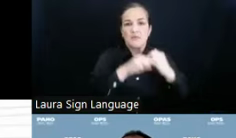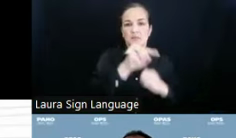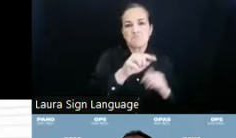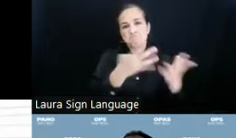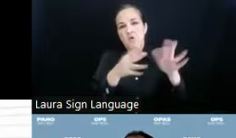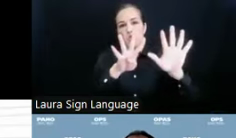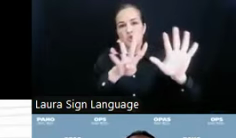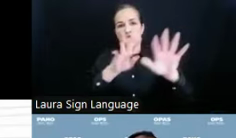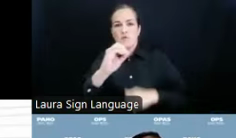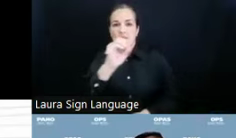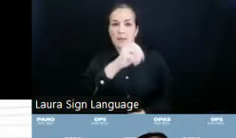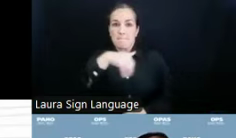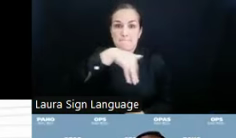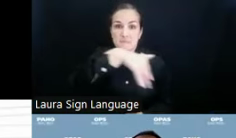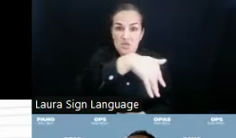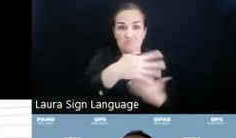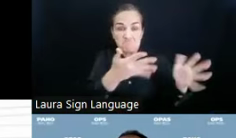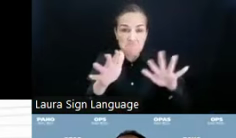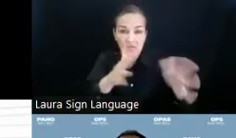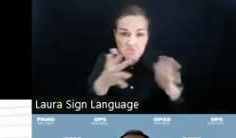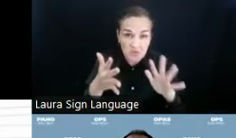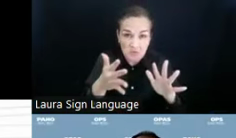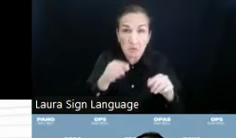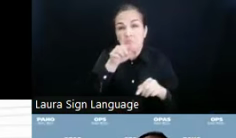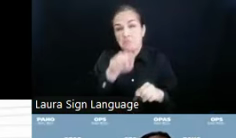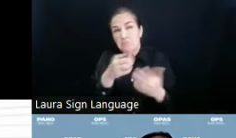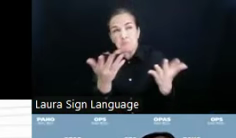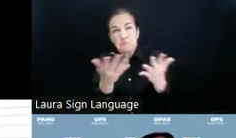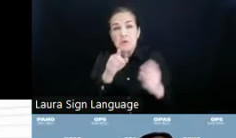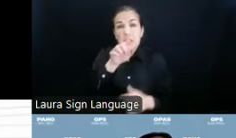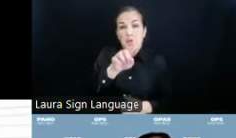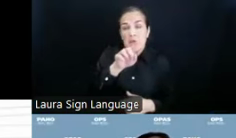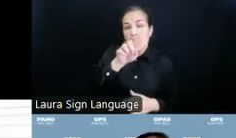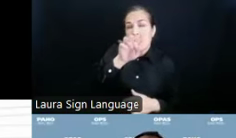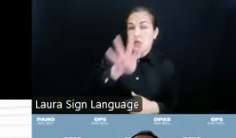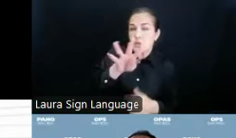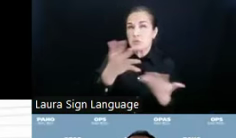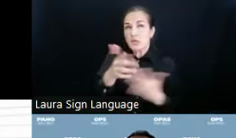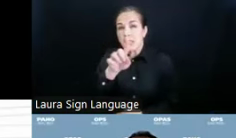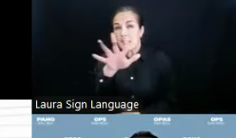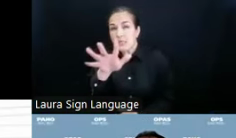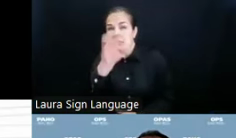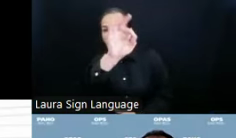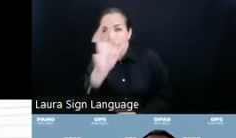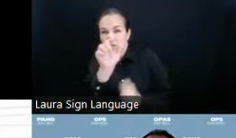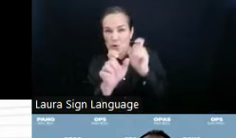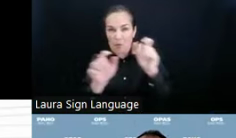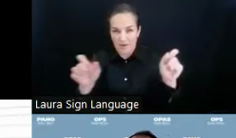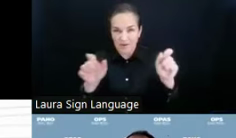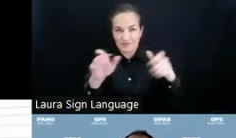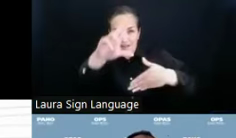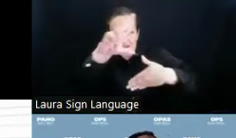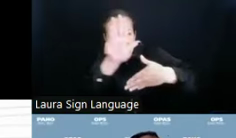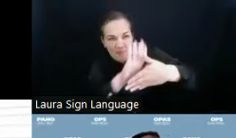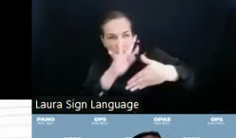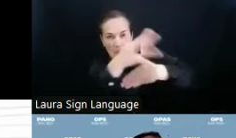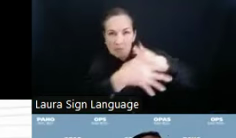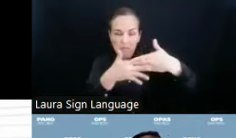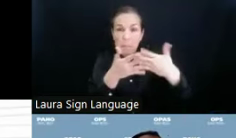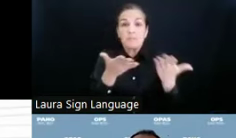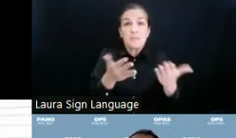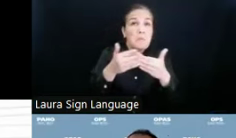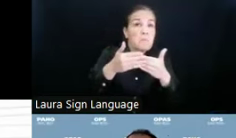14 to IPC, tenemos 15 aproximadamente people of the regional 3,14 del population with a 15% de la significant población. Y se disability. estima que para el año We estimate 2050